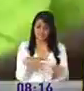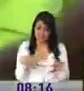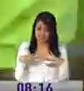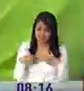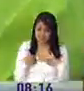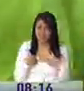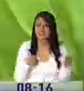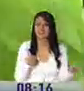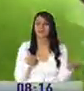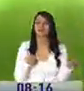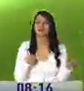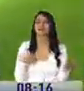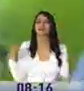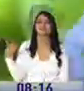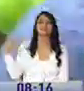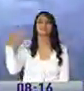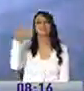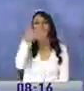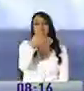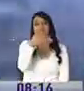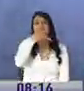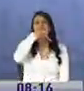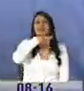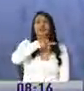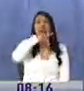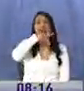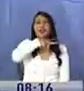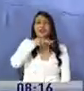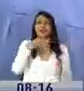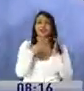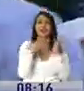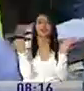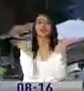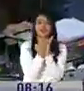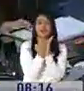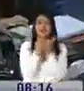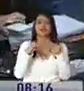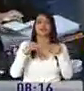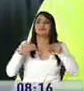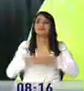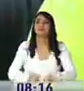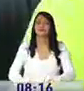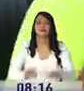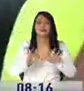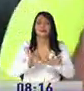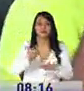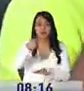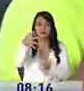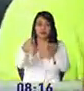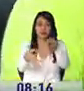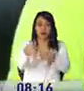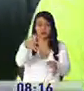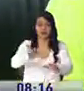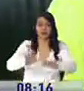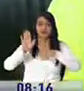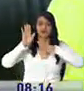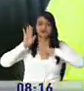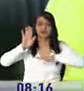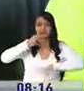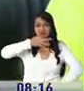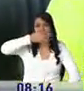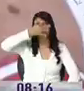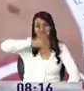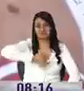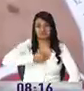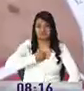alianza creo zuma y fue en la ciudad de por viejo que llegó hasta la notaría séptima en donde realizó su declaración juramentada de